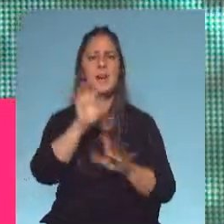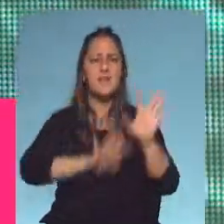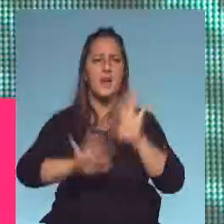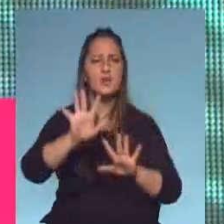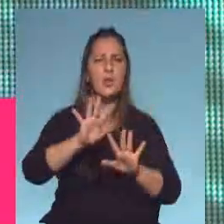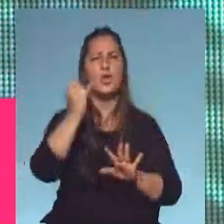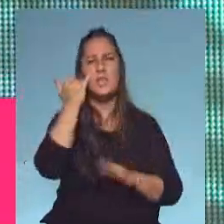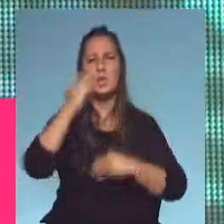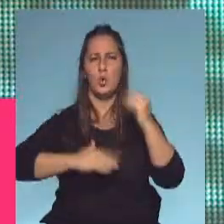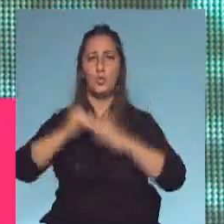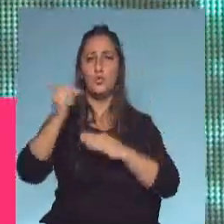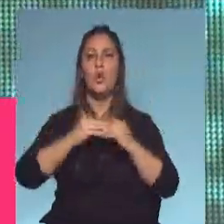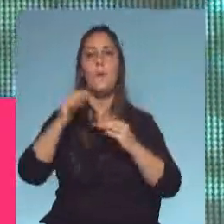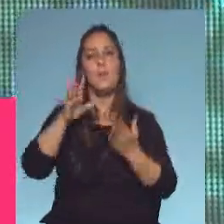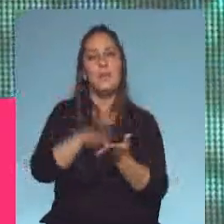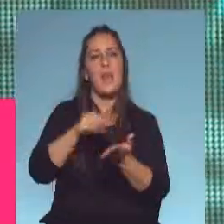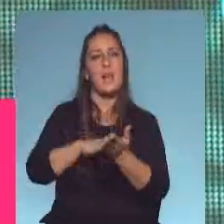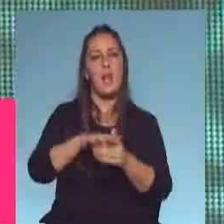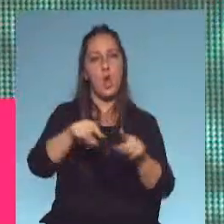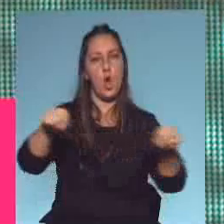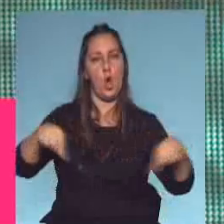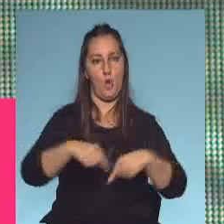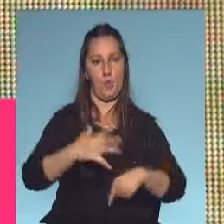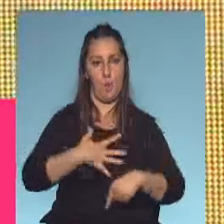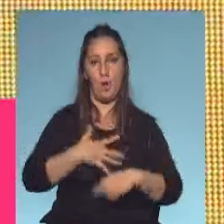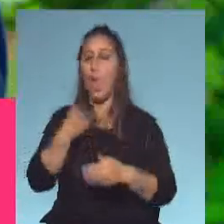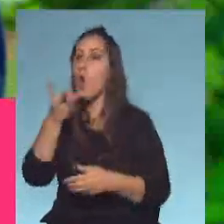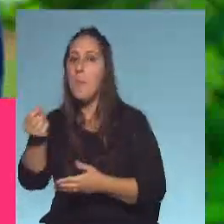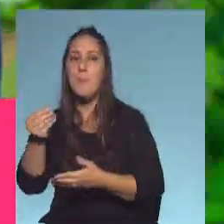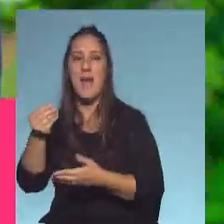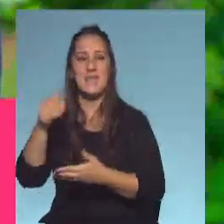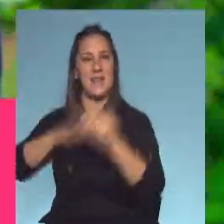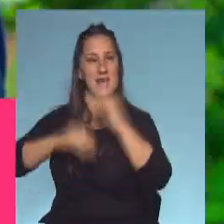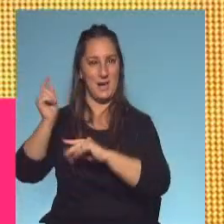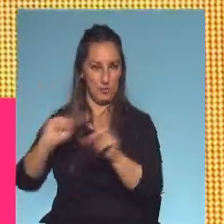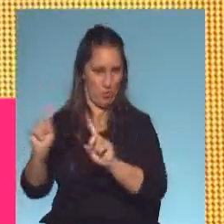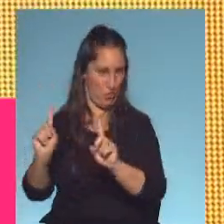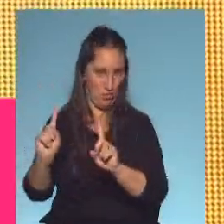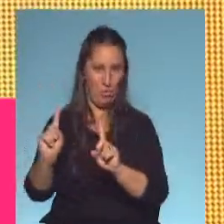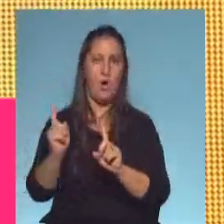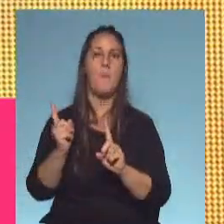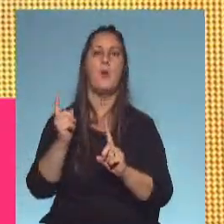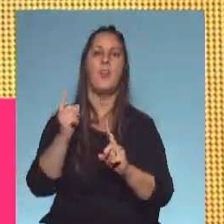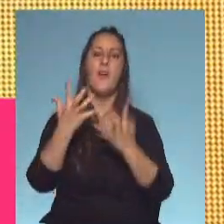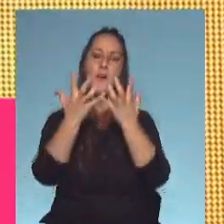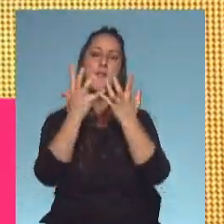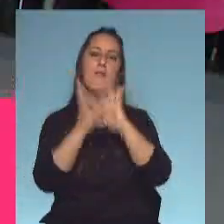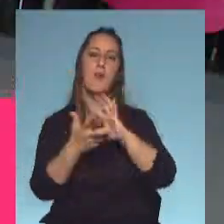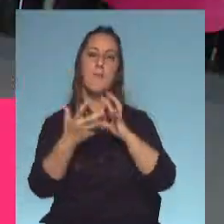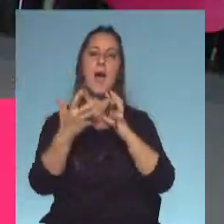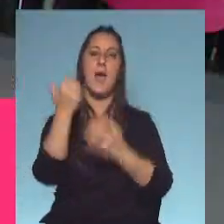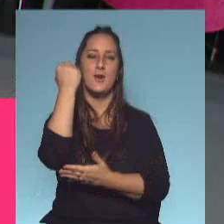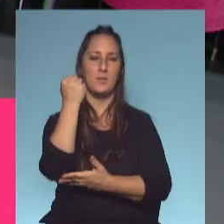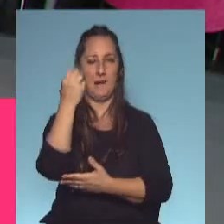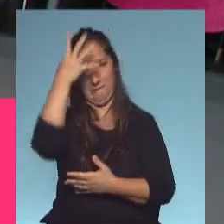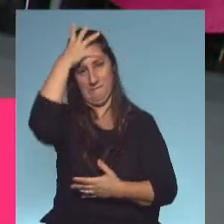construcción donde vos tenés que tenerse un terreno propio y no para comprar un usado? Y porque, la maquinaria de la economía funciona más que nada.